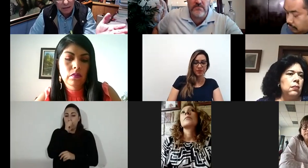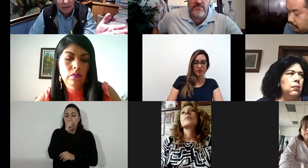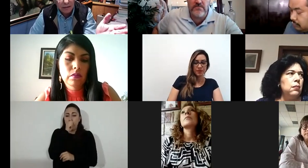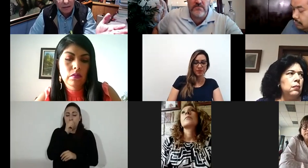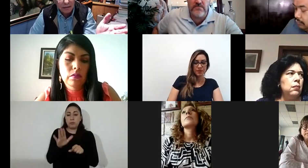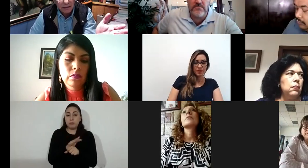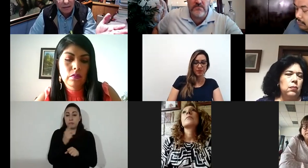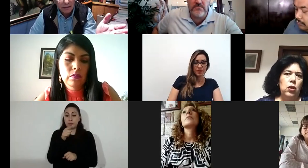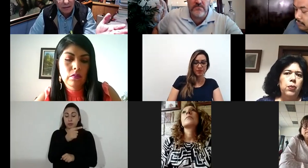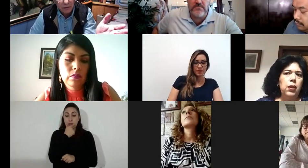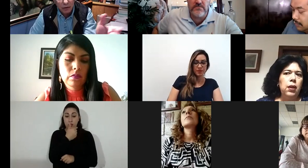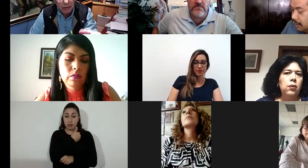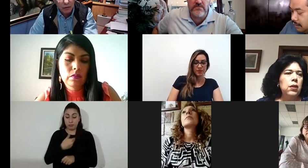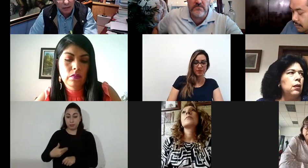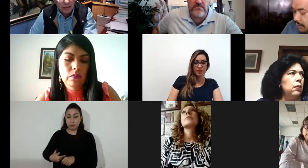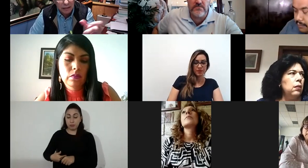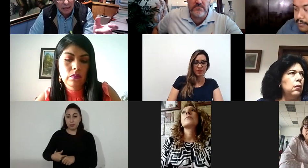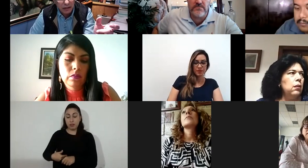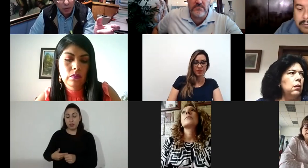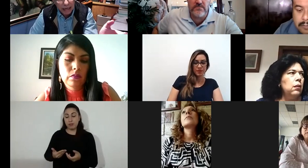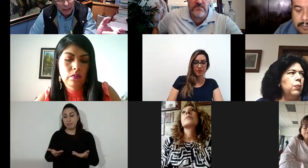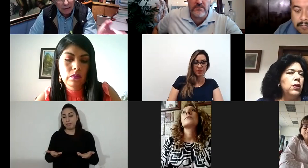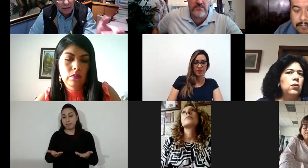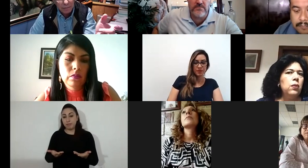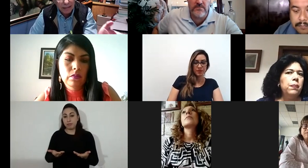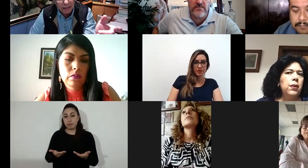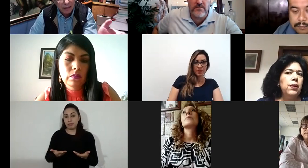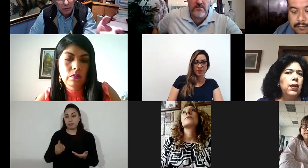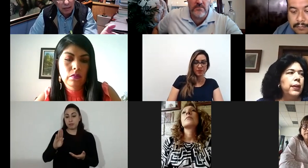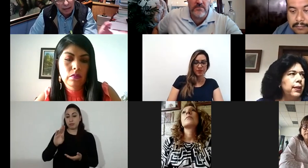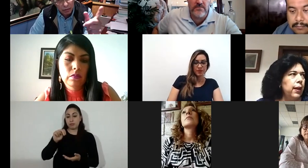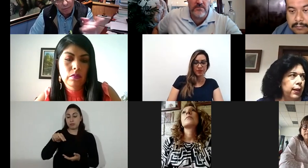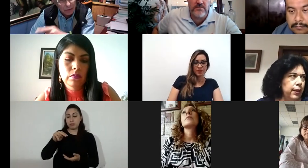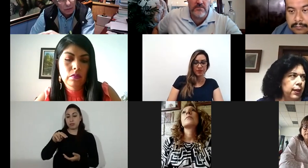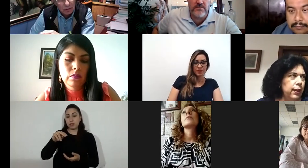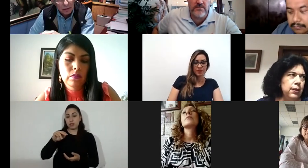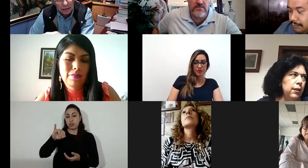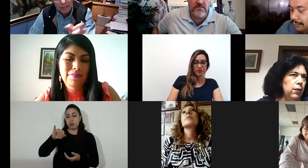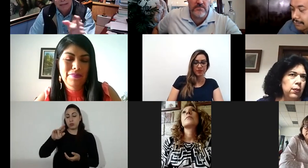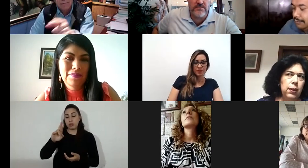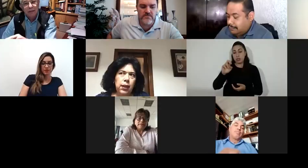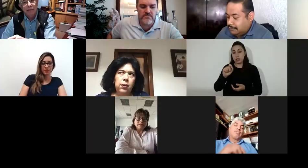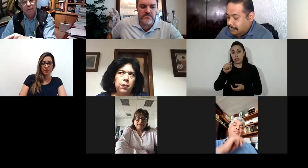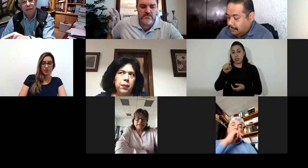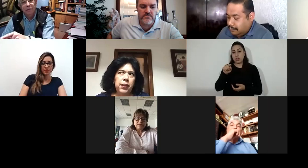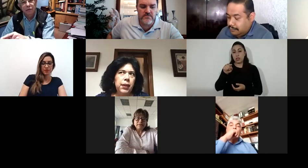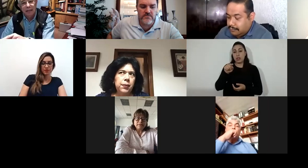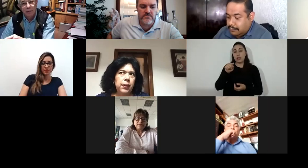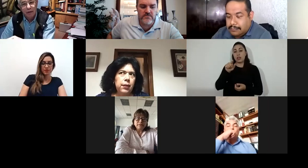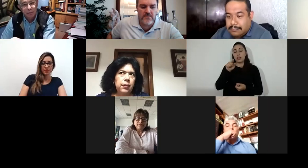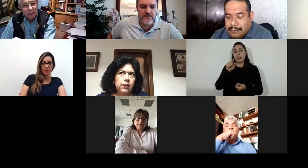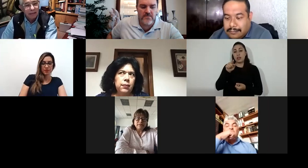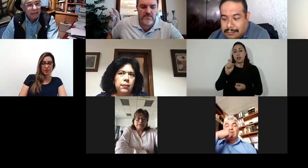presidente, cuando menos de jure, el presidente de jure, que no de facto, la presidenta de facto es la